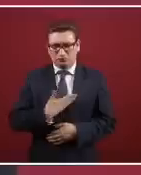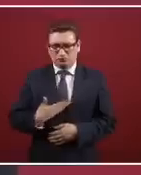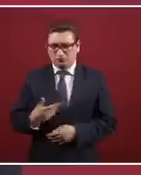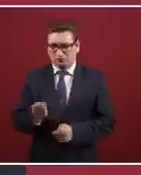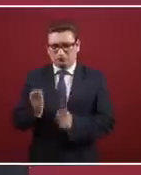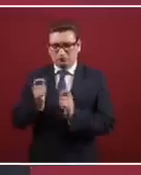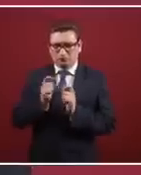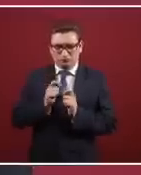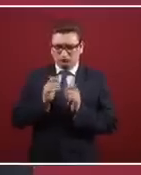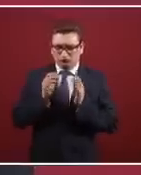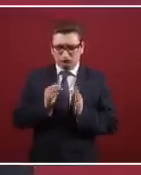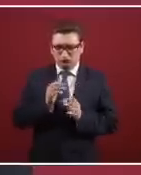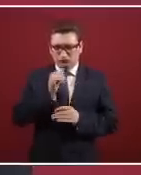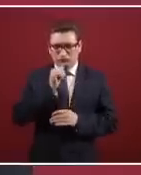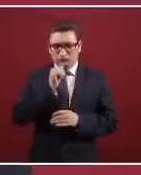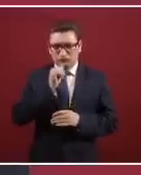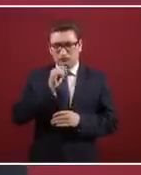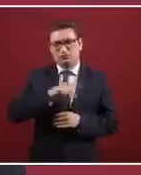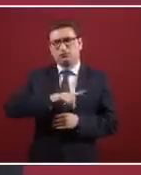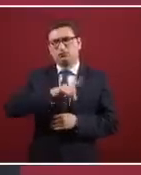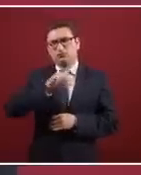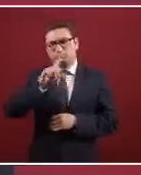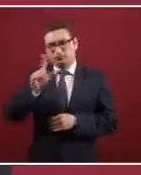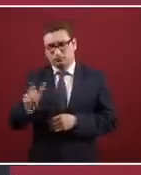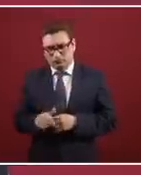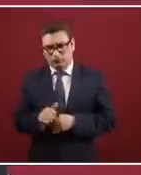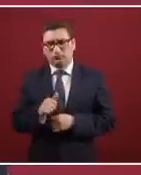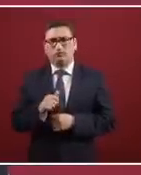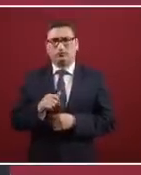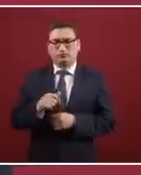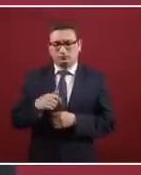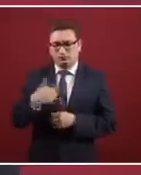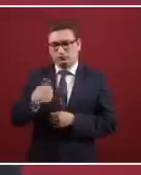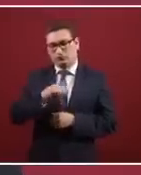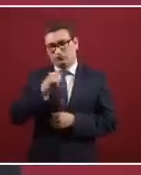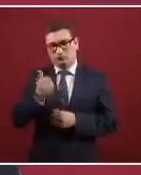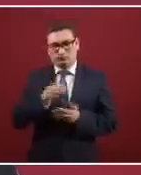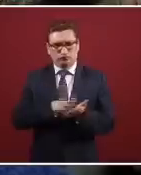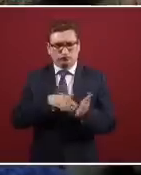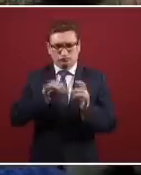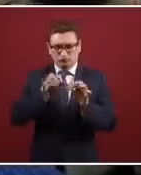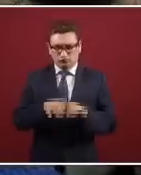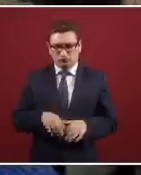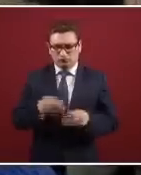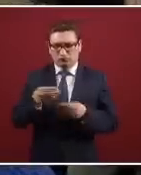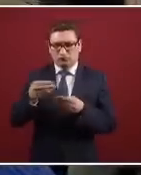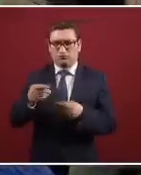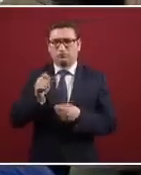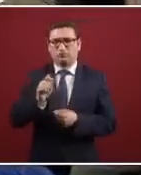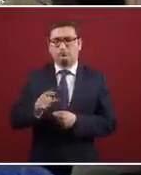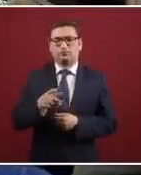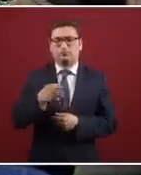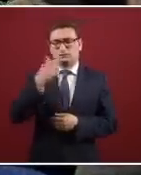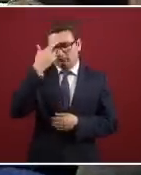repetí en otro documento, está en los 100 compromisos